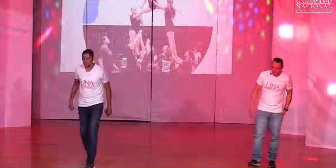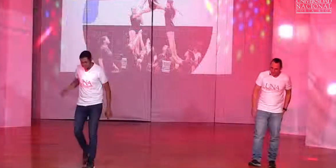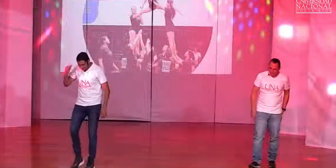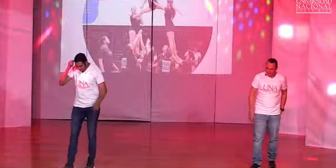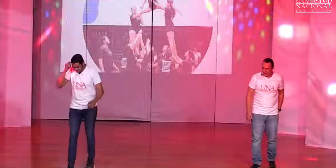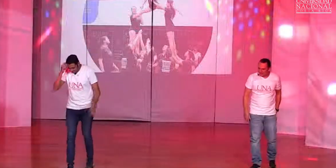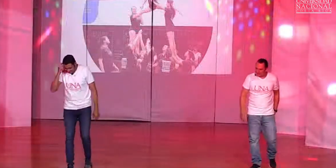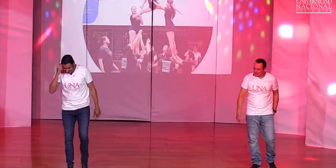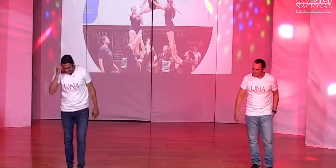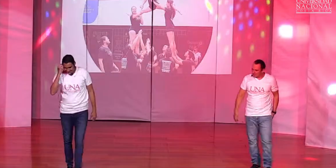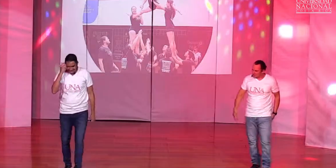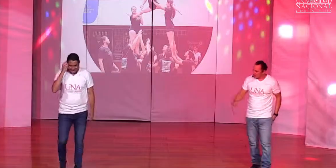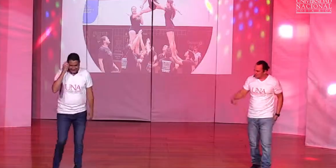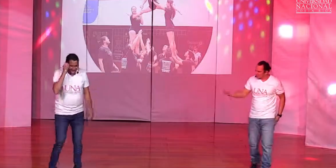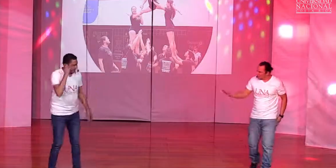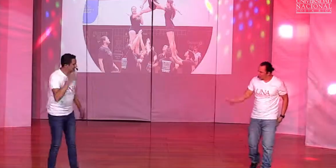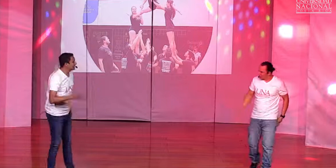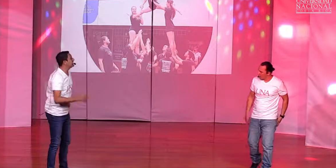primero, Marito?